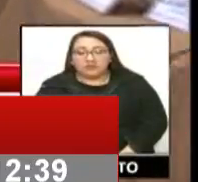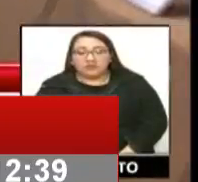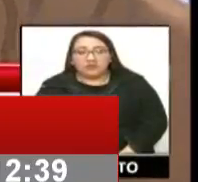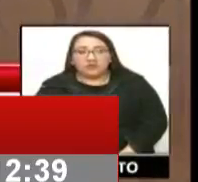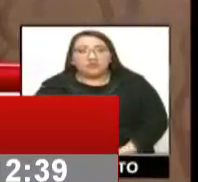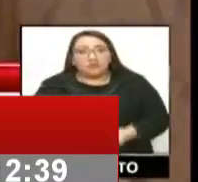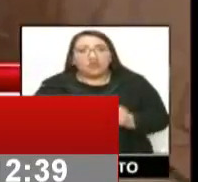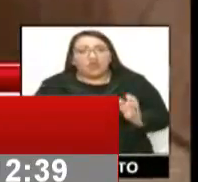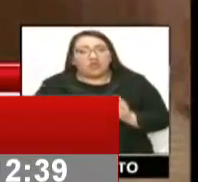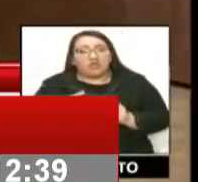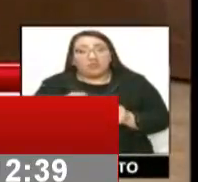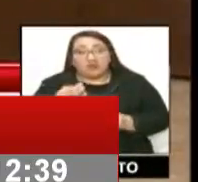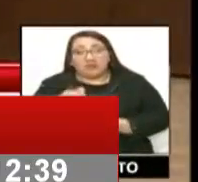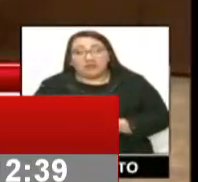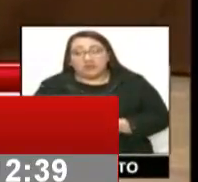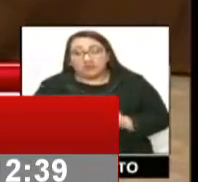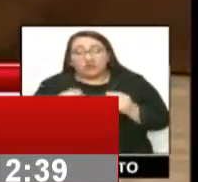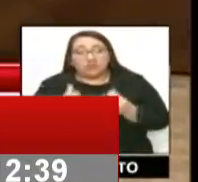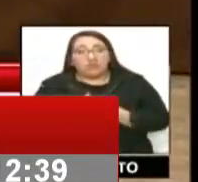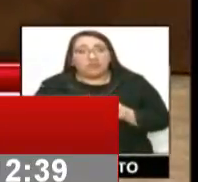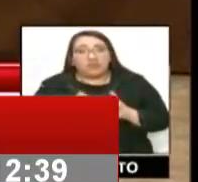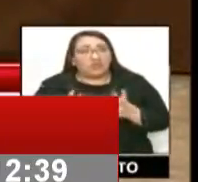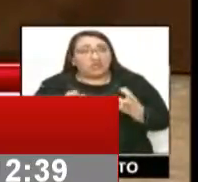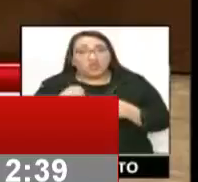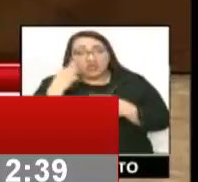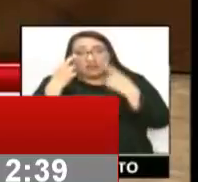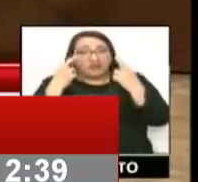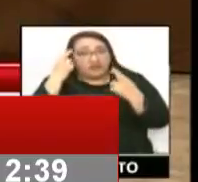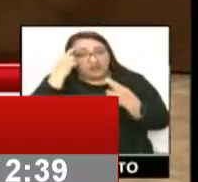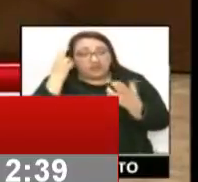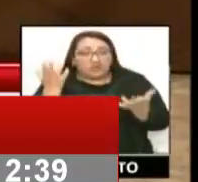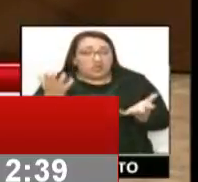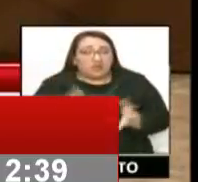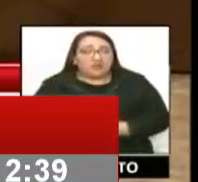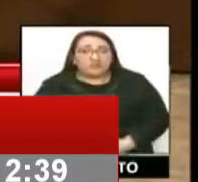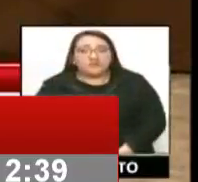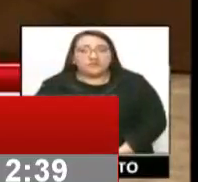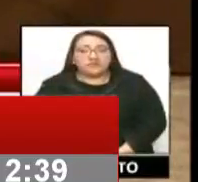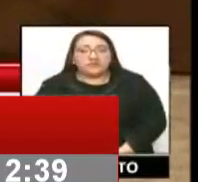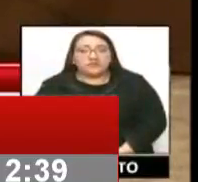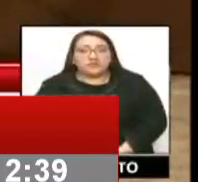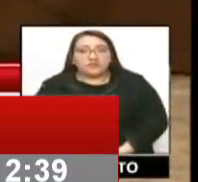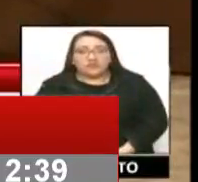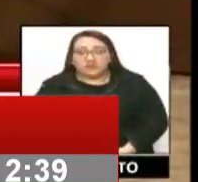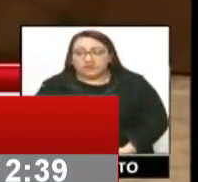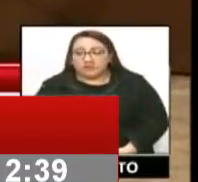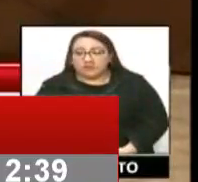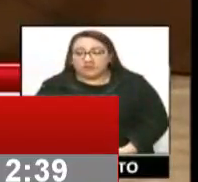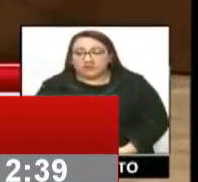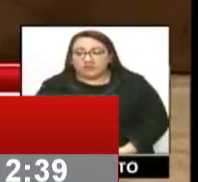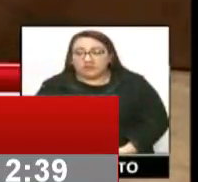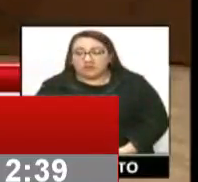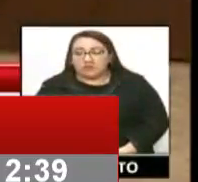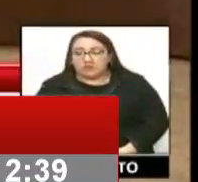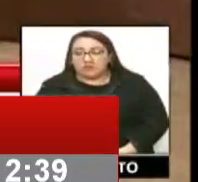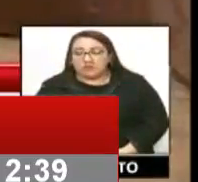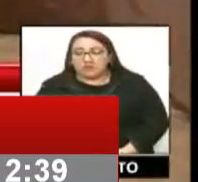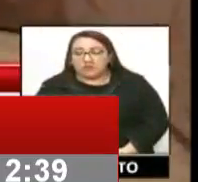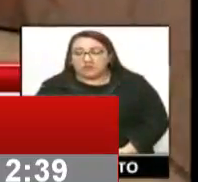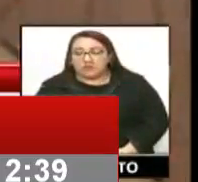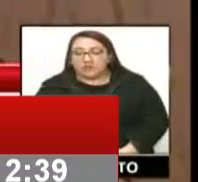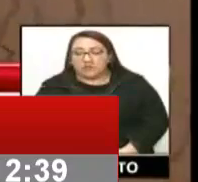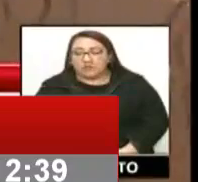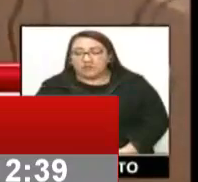Bien, José, entonces parte del debate que se viene realizando en la Comisión de Constitución y la propuesta del